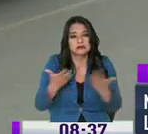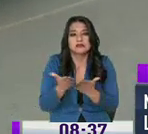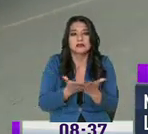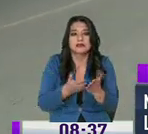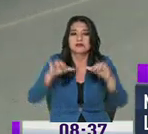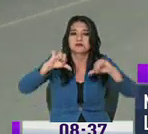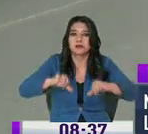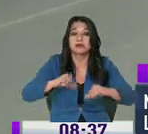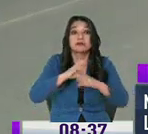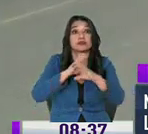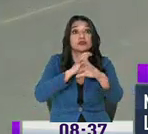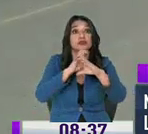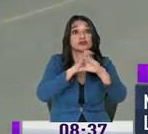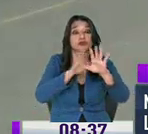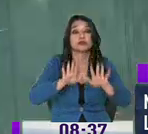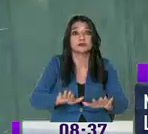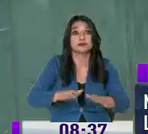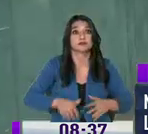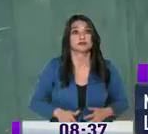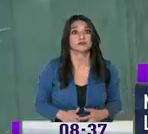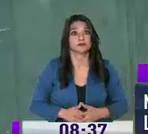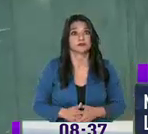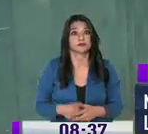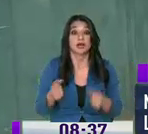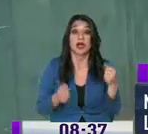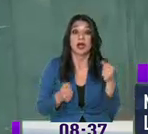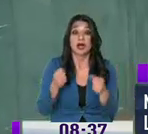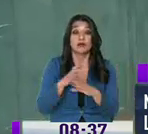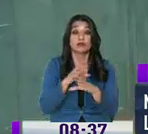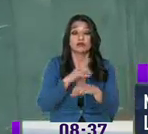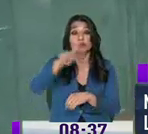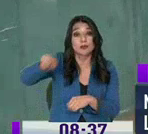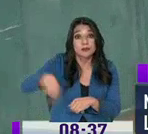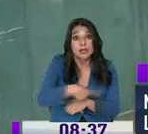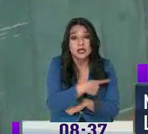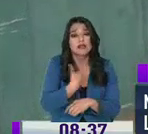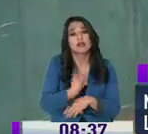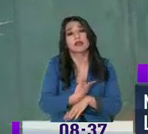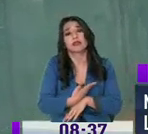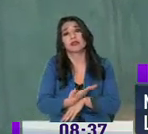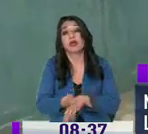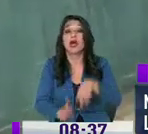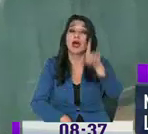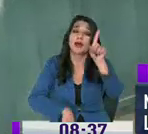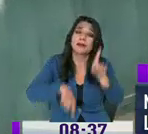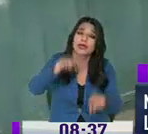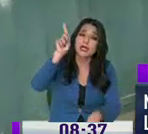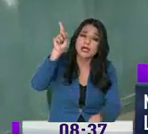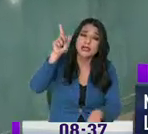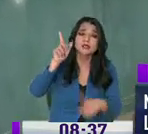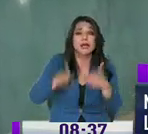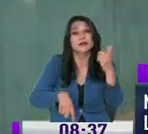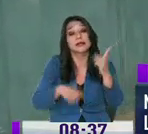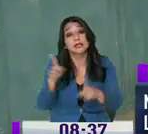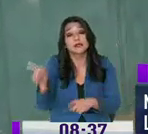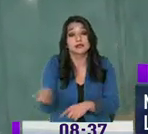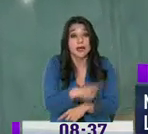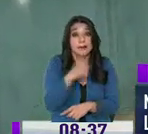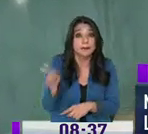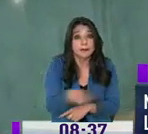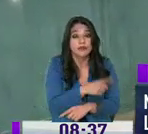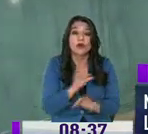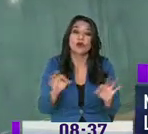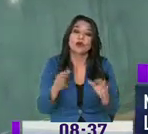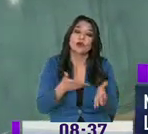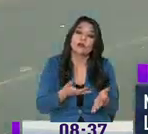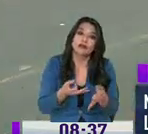de transporte público que reciben. El carro de igual no viene seguido. Hay, a veces viene uno tras de otro. A veces tampoco de